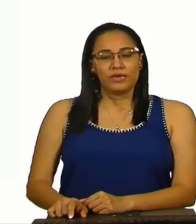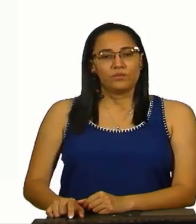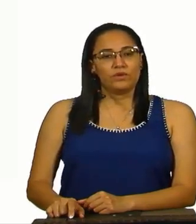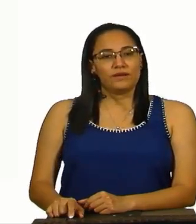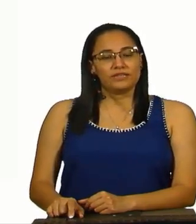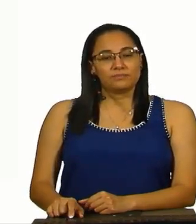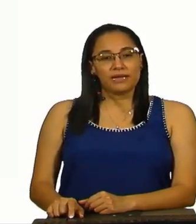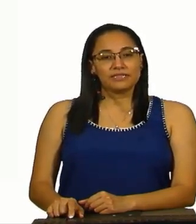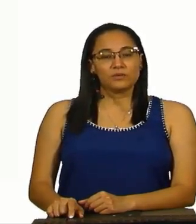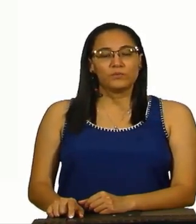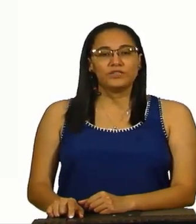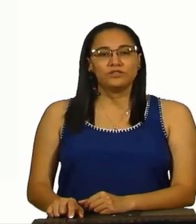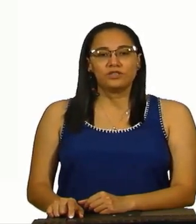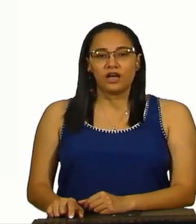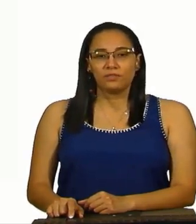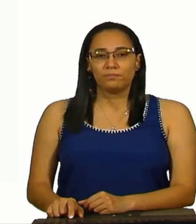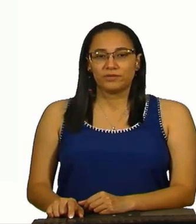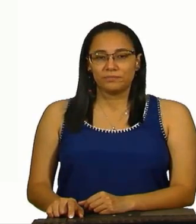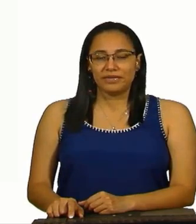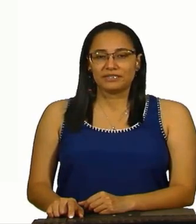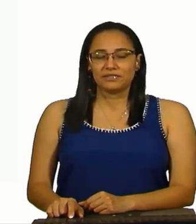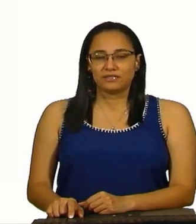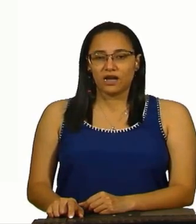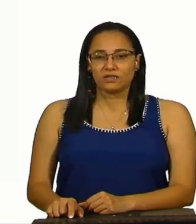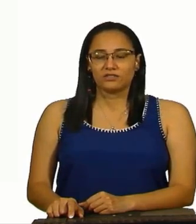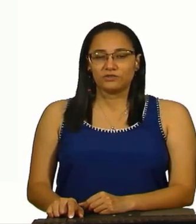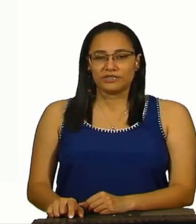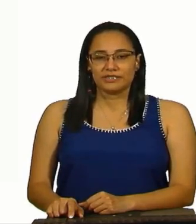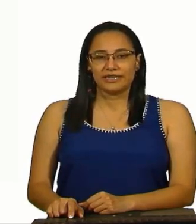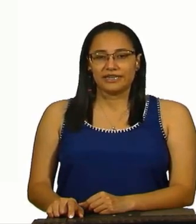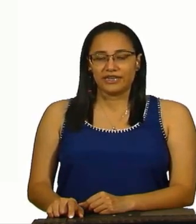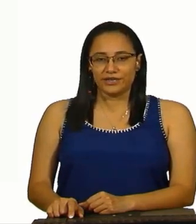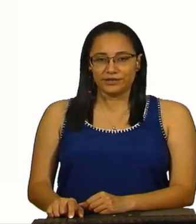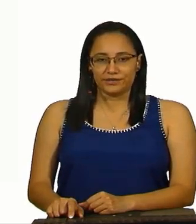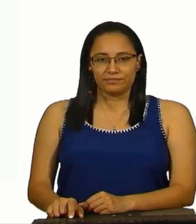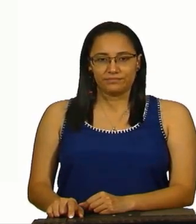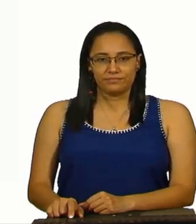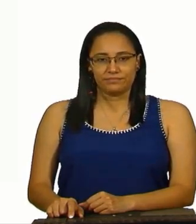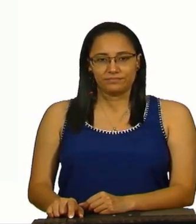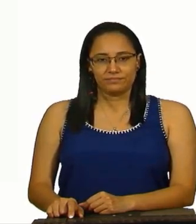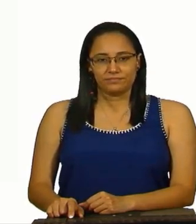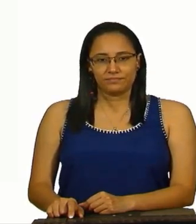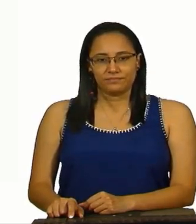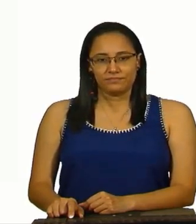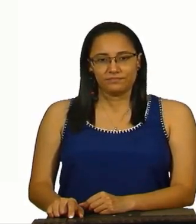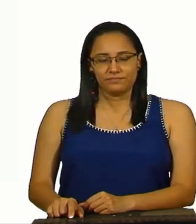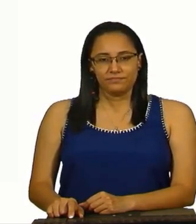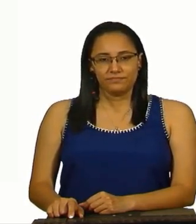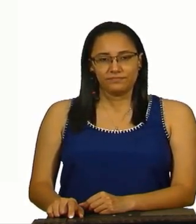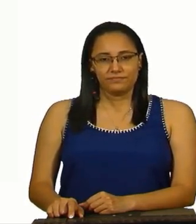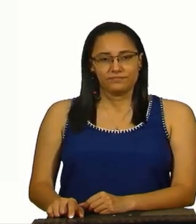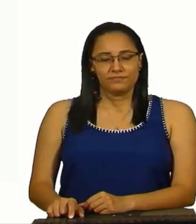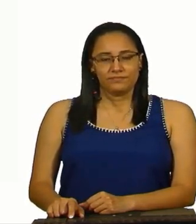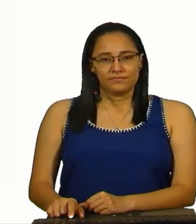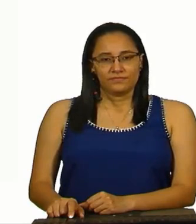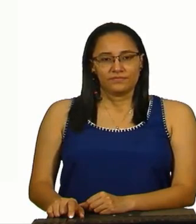Muy bien, una vez más. We do not permit dogs to stay here.